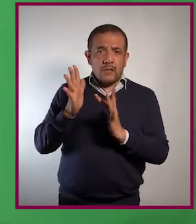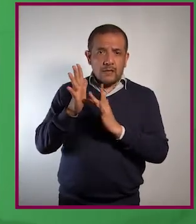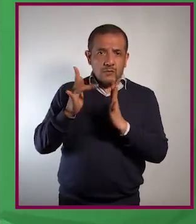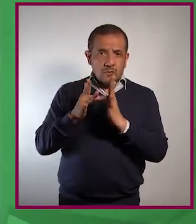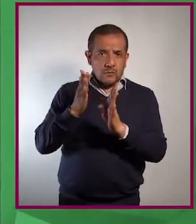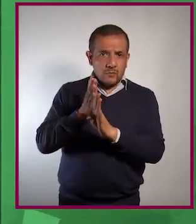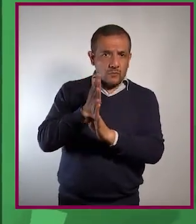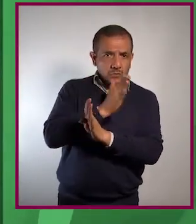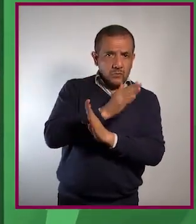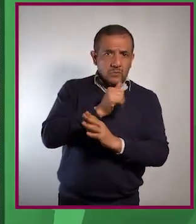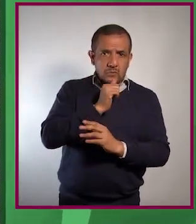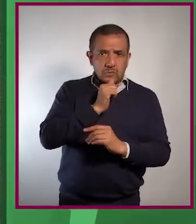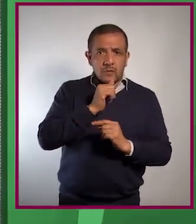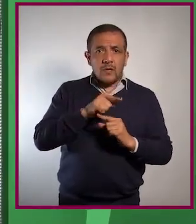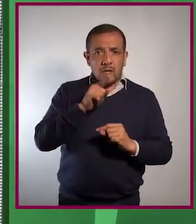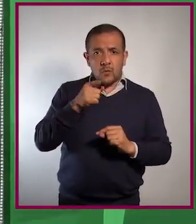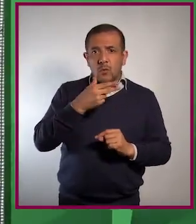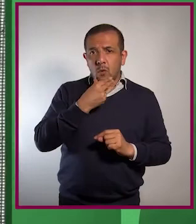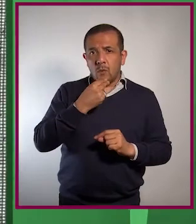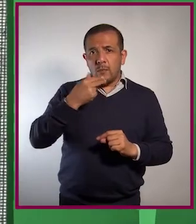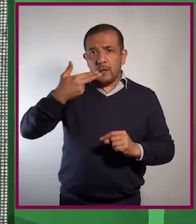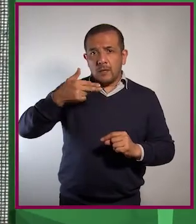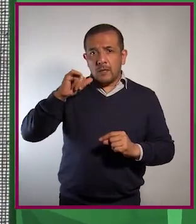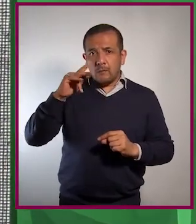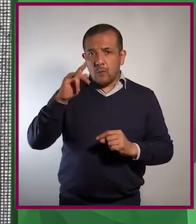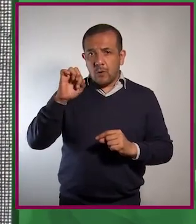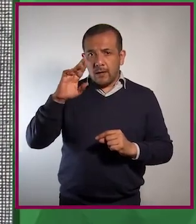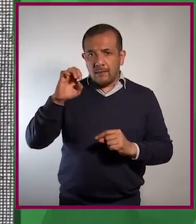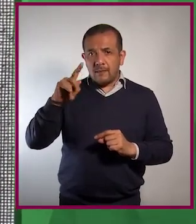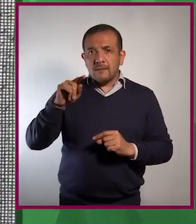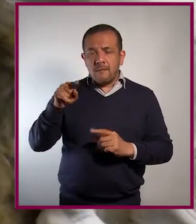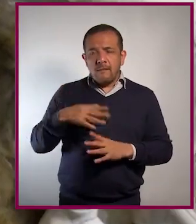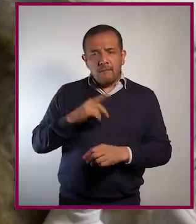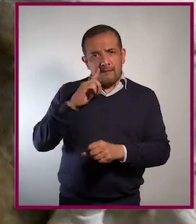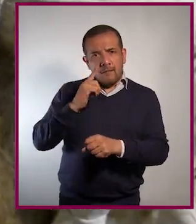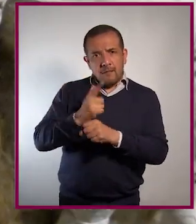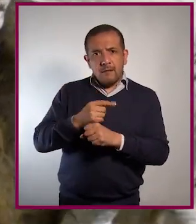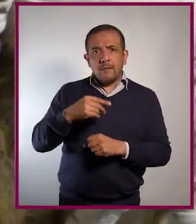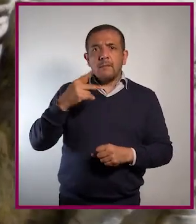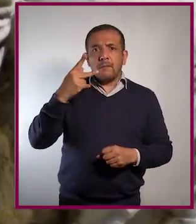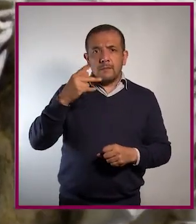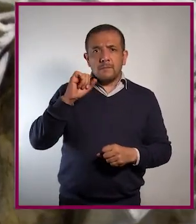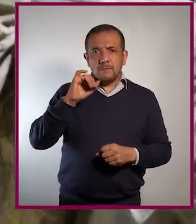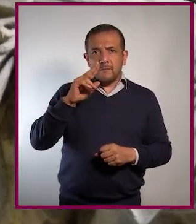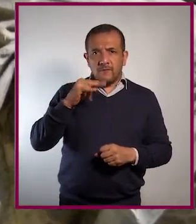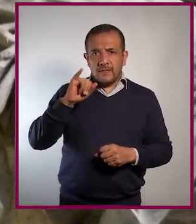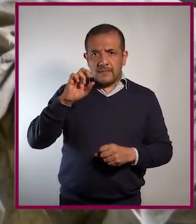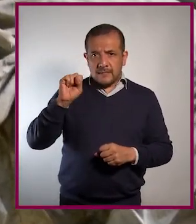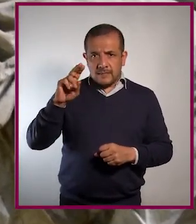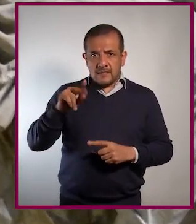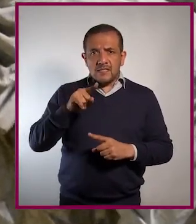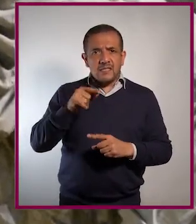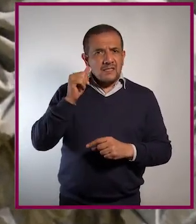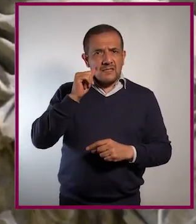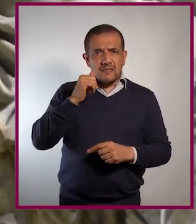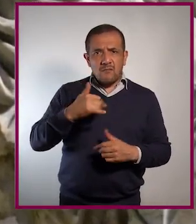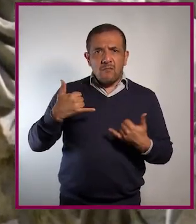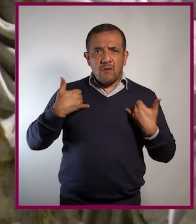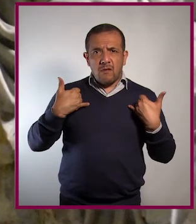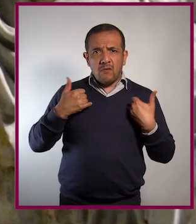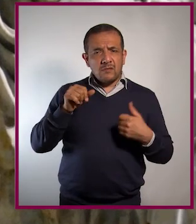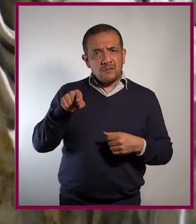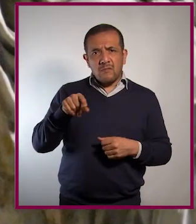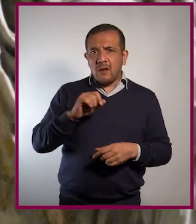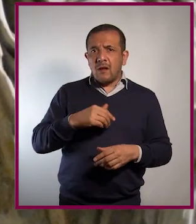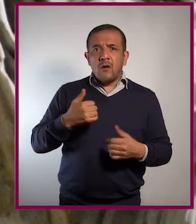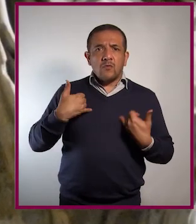llamado Hipócrates describió un padecimiento al que llamó tisis, el cual afectaba a jóvenes griegos llevándolos casi